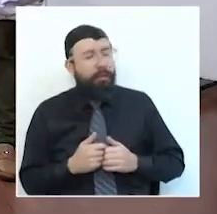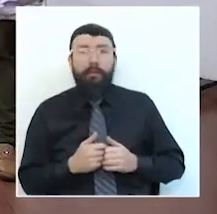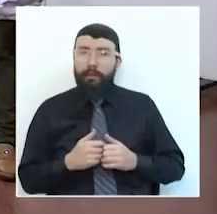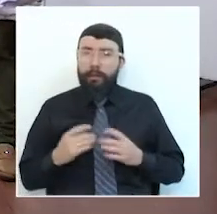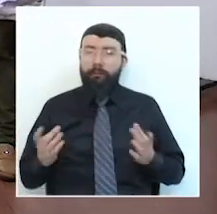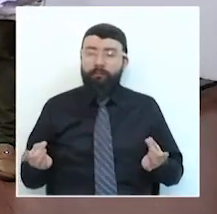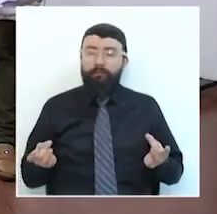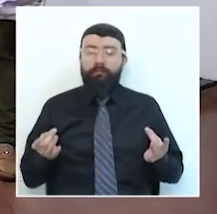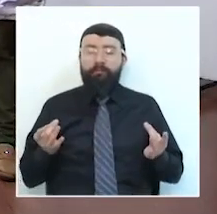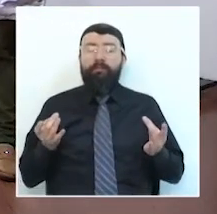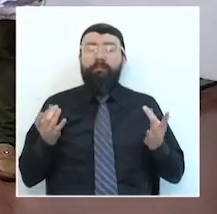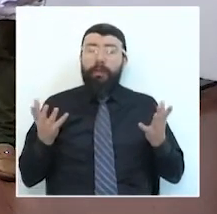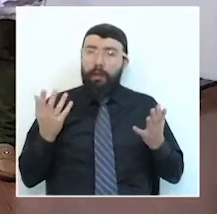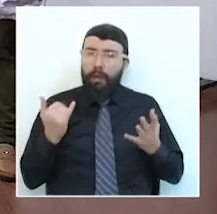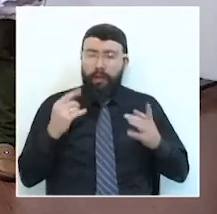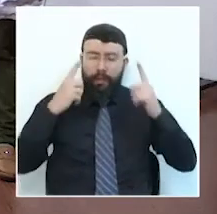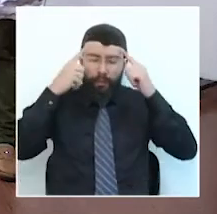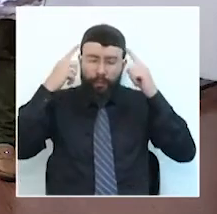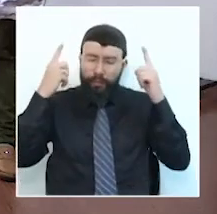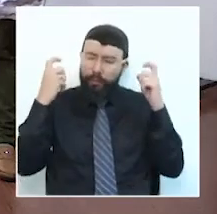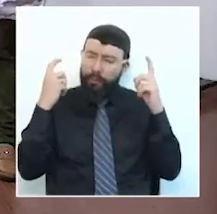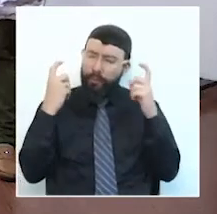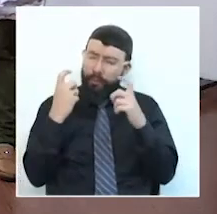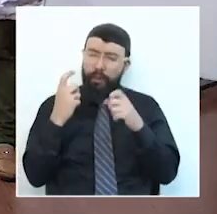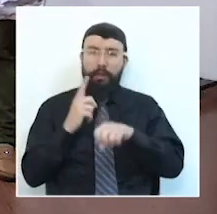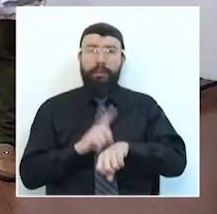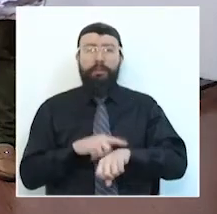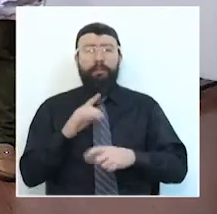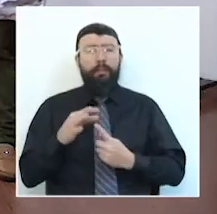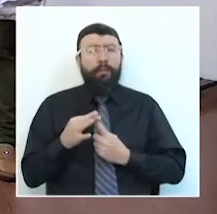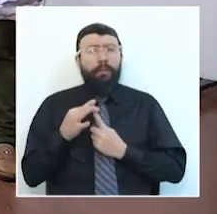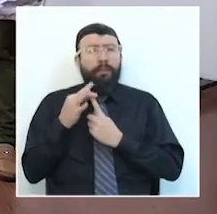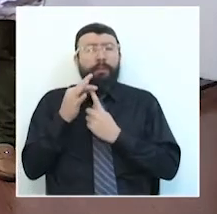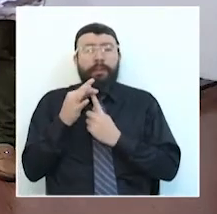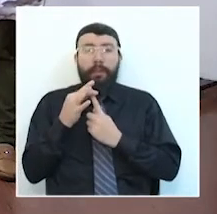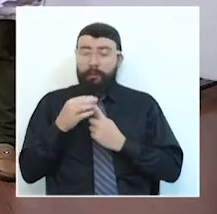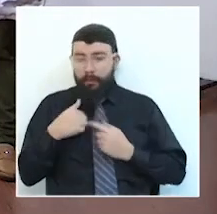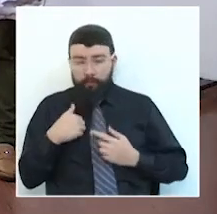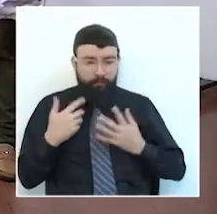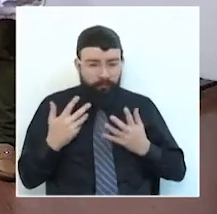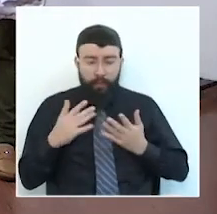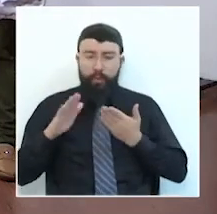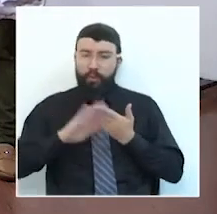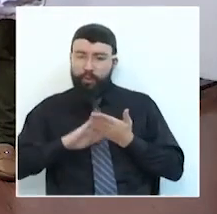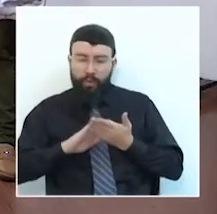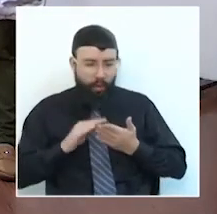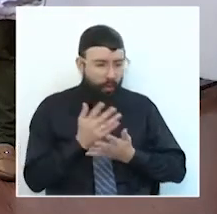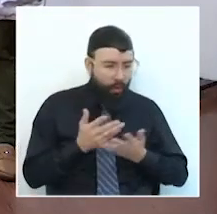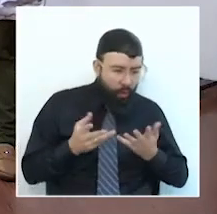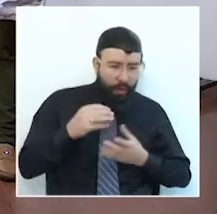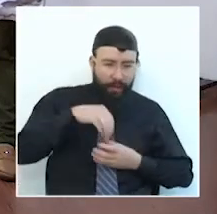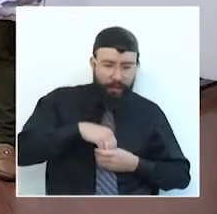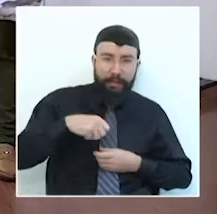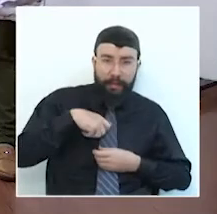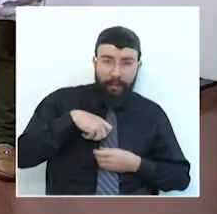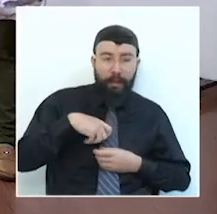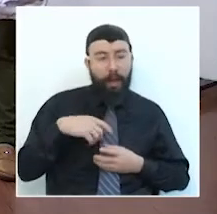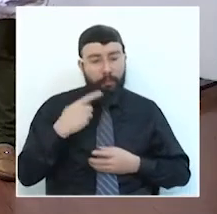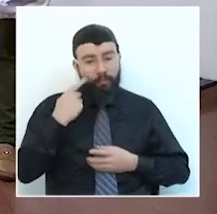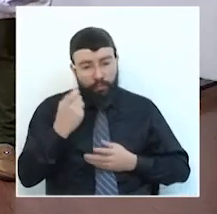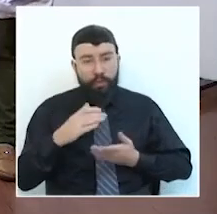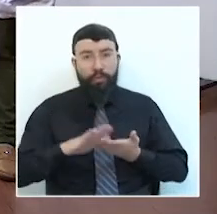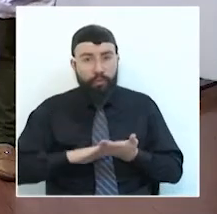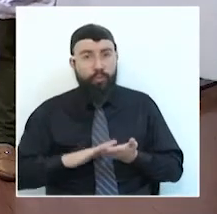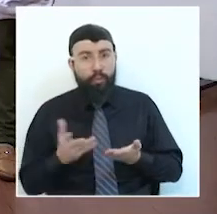través de la reflexión a través de encontrar momentos para resolver cosas que tenemos internas el problema es que